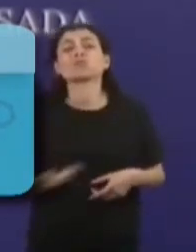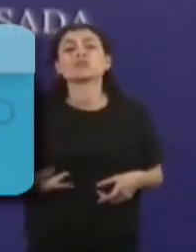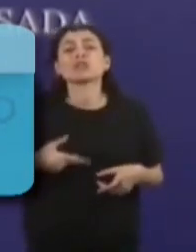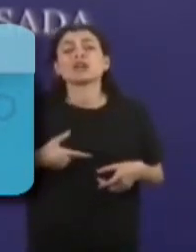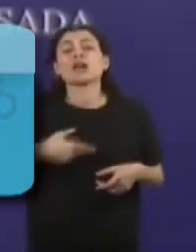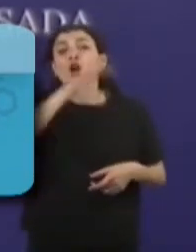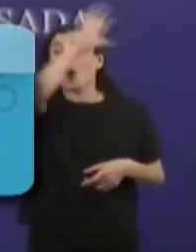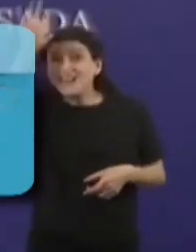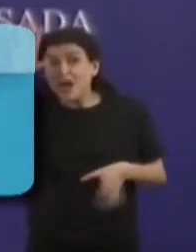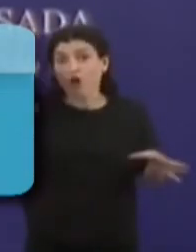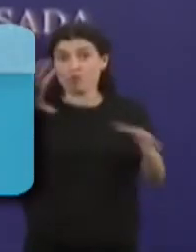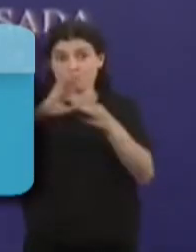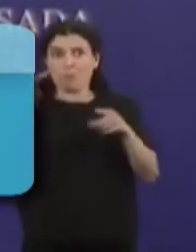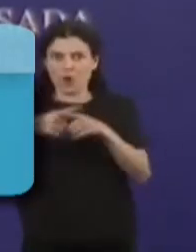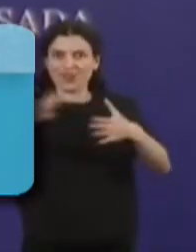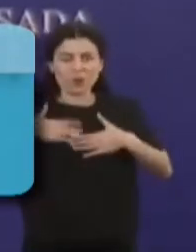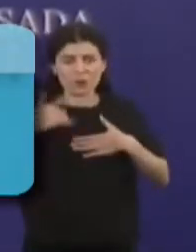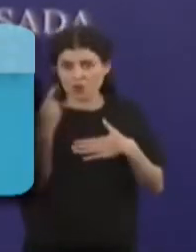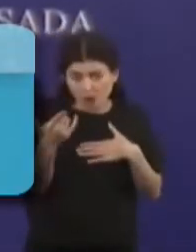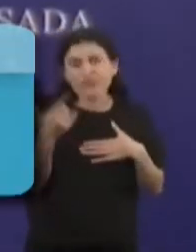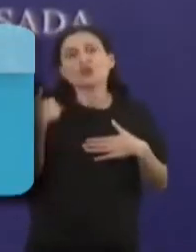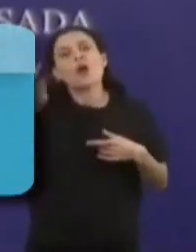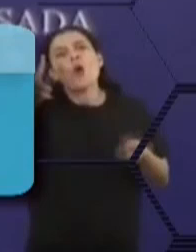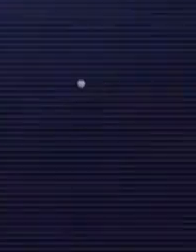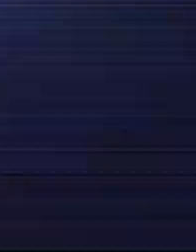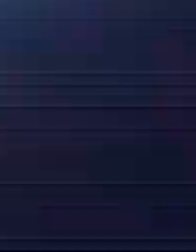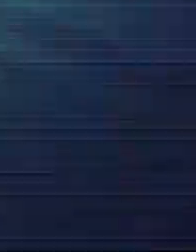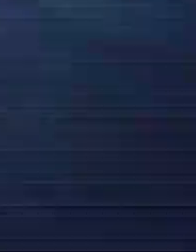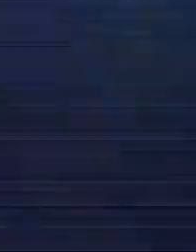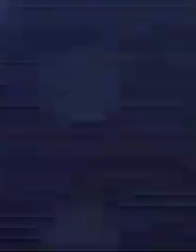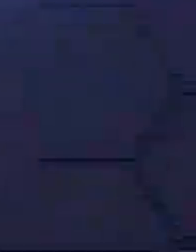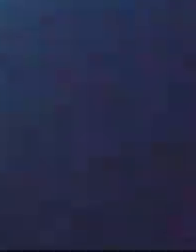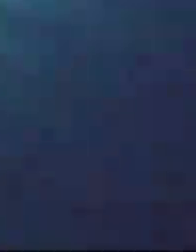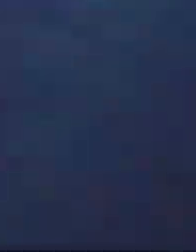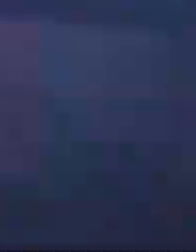nuestro equipo de gobierno con esas otras realidades políticas que tiene la Argentina.